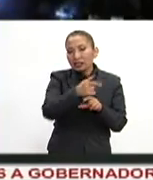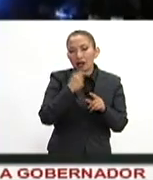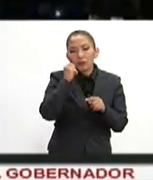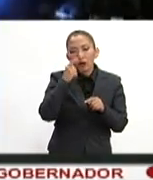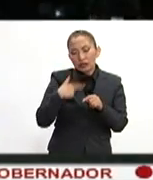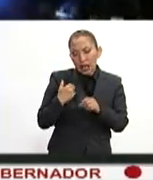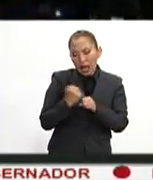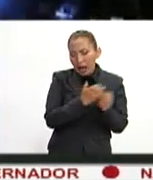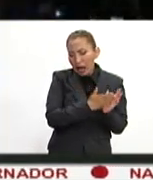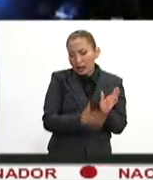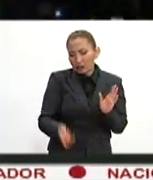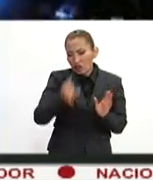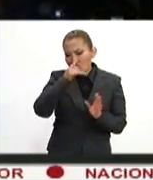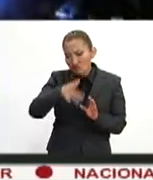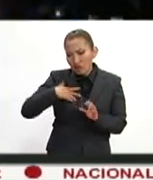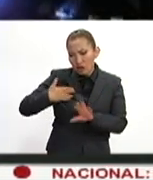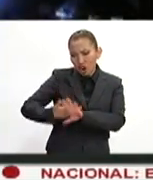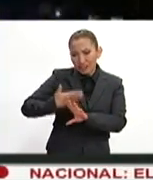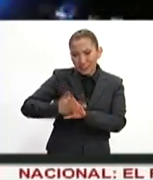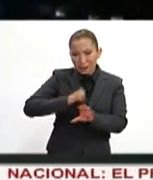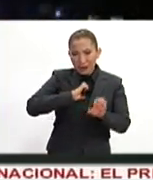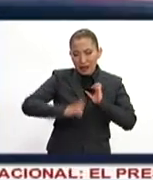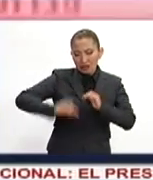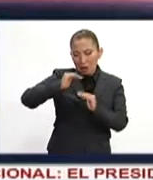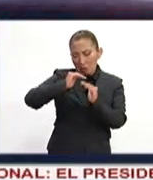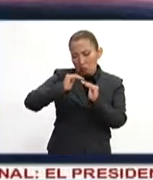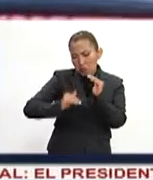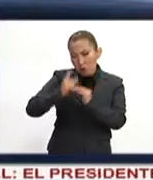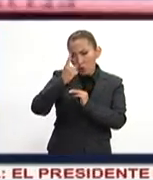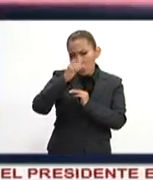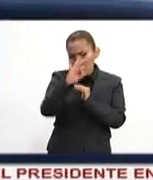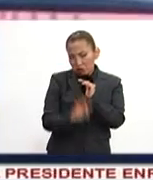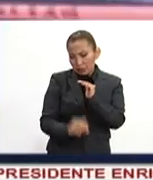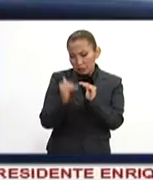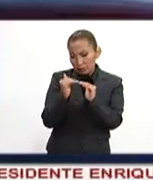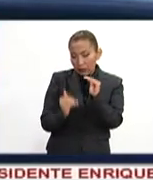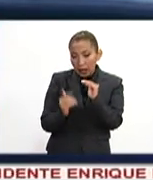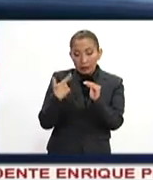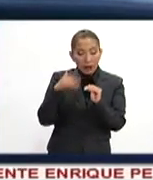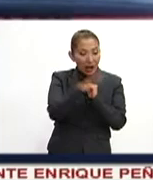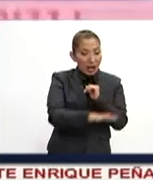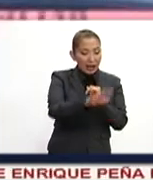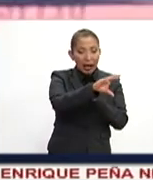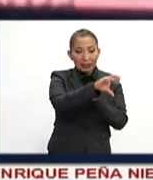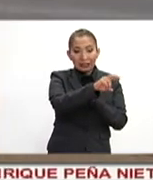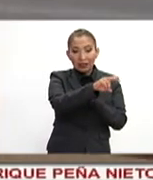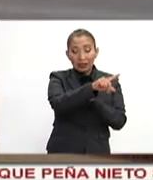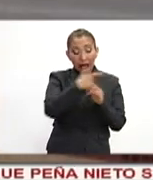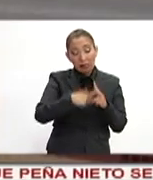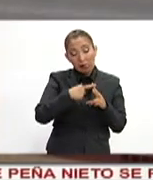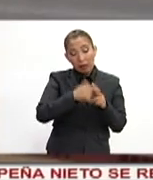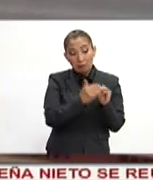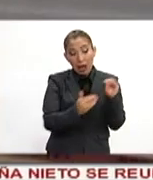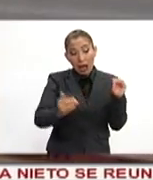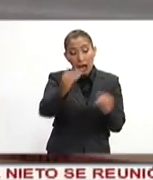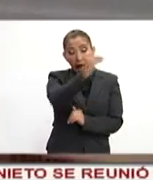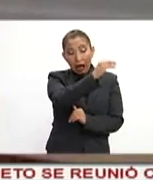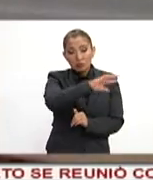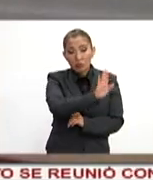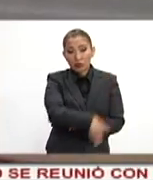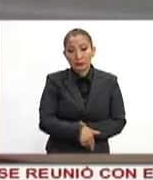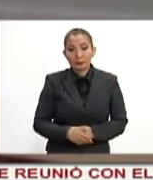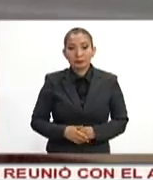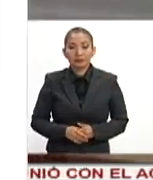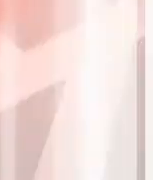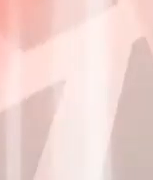en los últimos años las agresiones a militares se redujeron por debajo del 1%, en el ámbito civil se contabiliza un incremento de